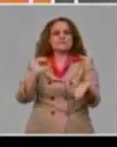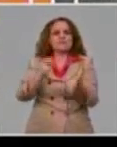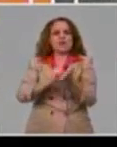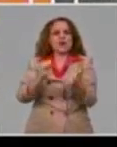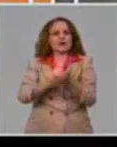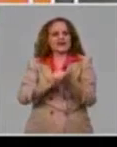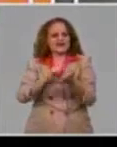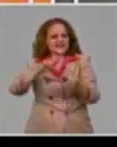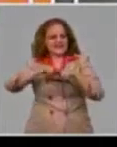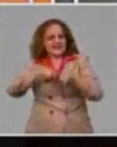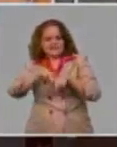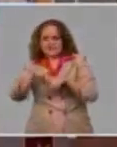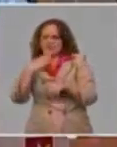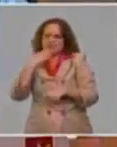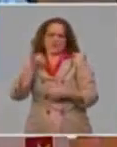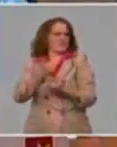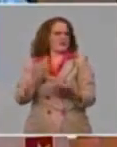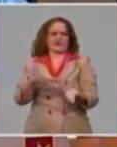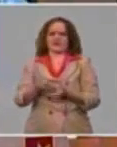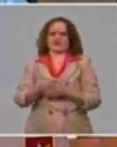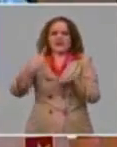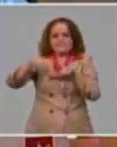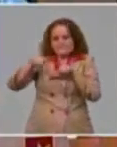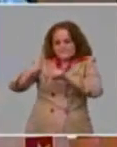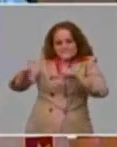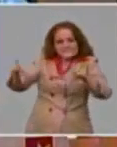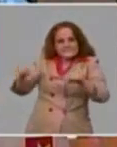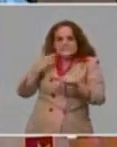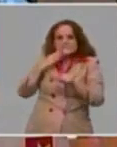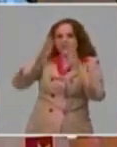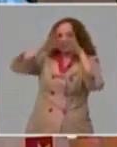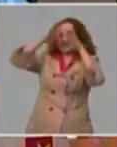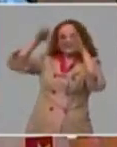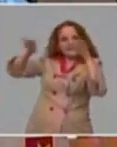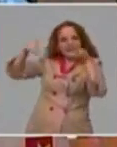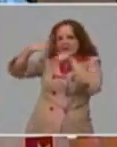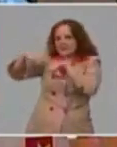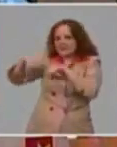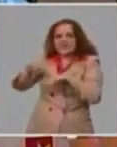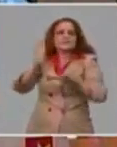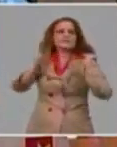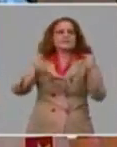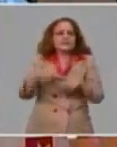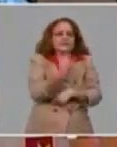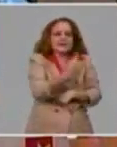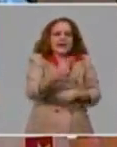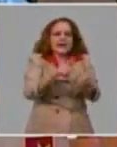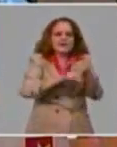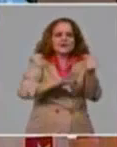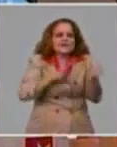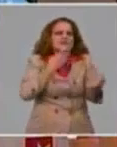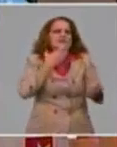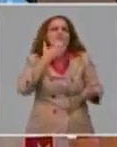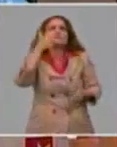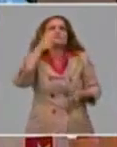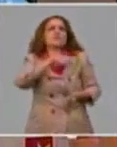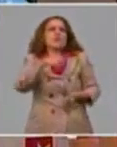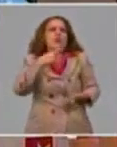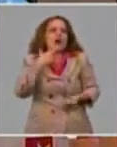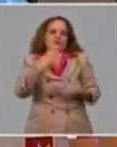hacer teja, y además podemos quitarnos los lugares donde hay arcilla, nos podemos quitar inclusive el tema de la